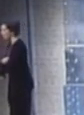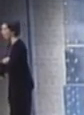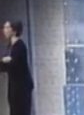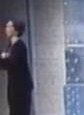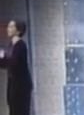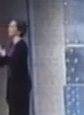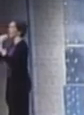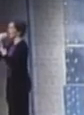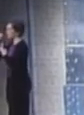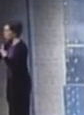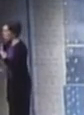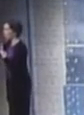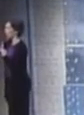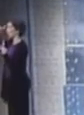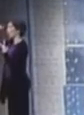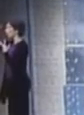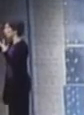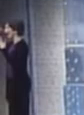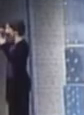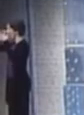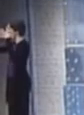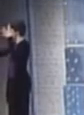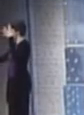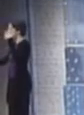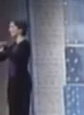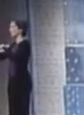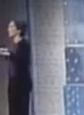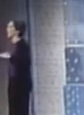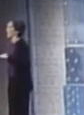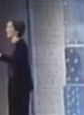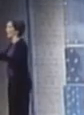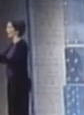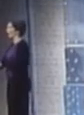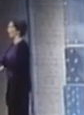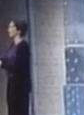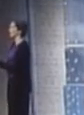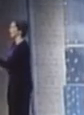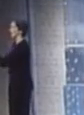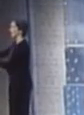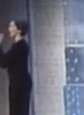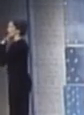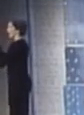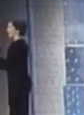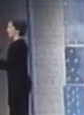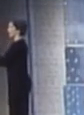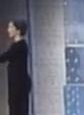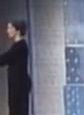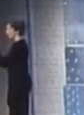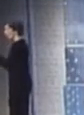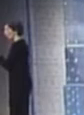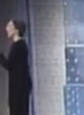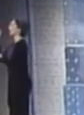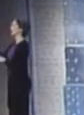parte de la historia, de la cultura, se van a ir desarrollando a la par. Y algo que es importantísimo es la parte del desarrollo de las bellas